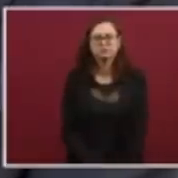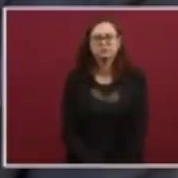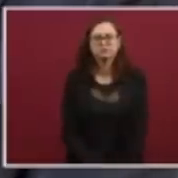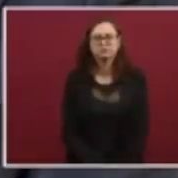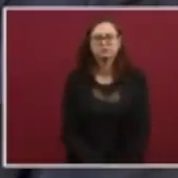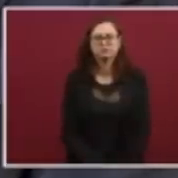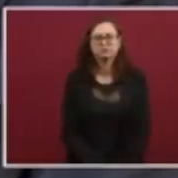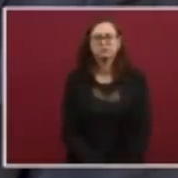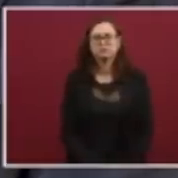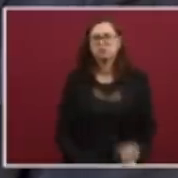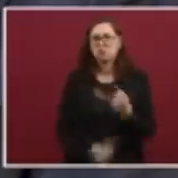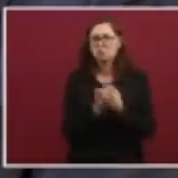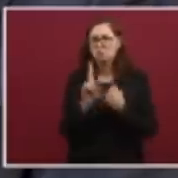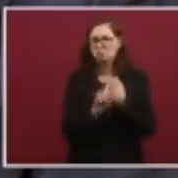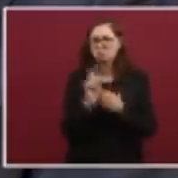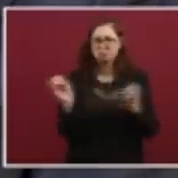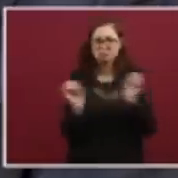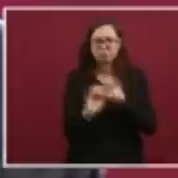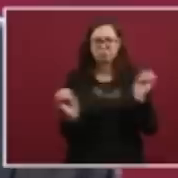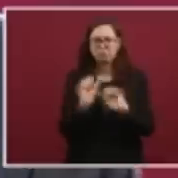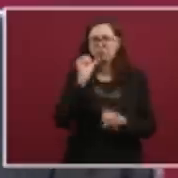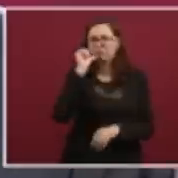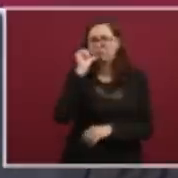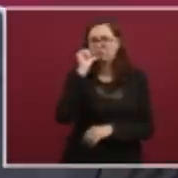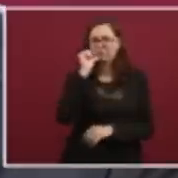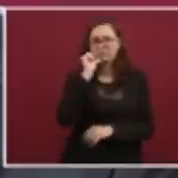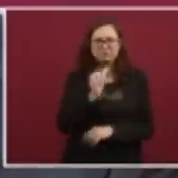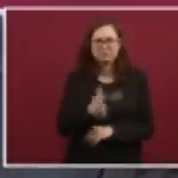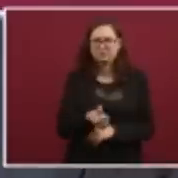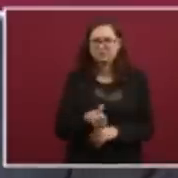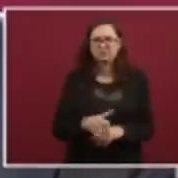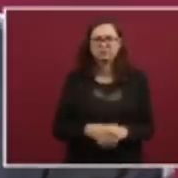que tengamos ningún problema con